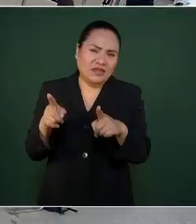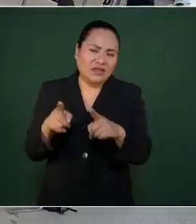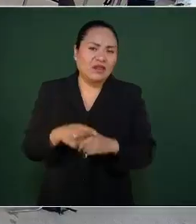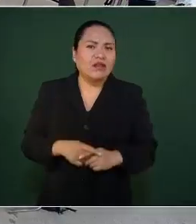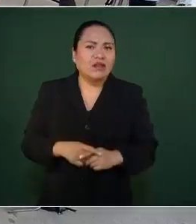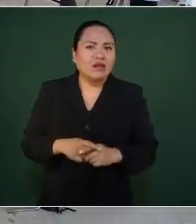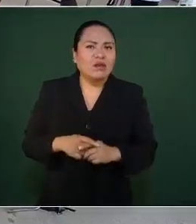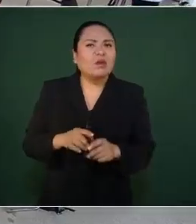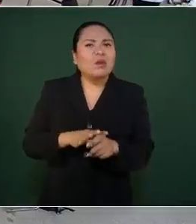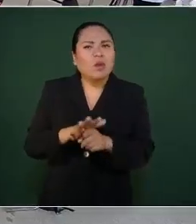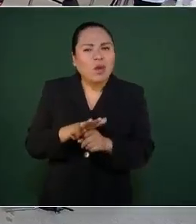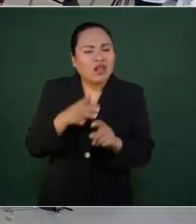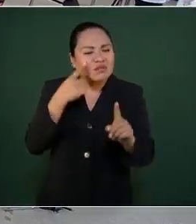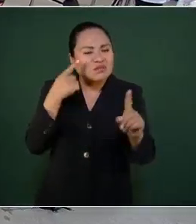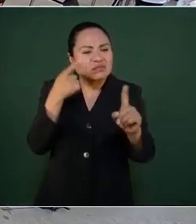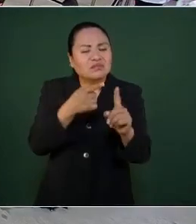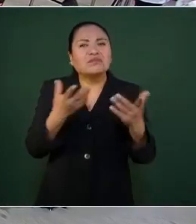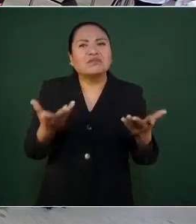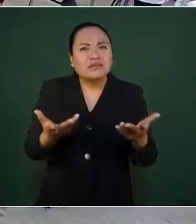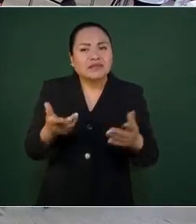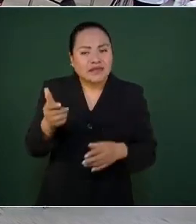propósito era privatizarlo todo,